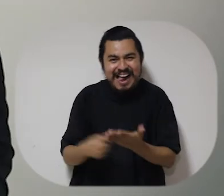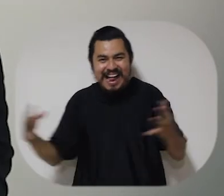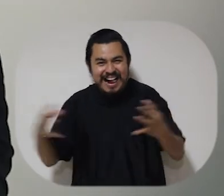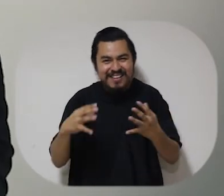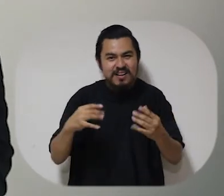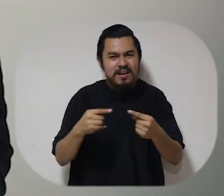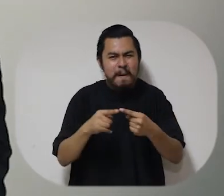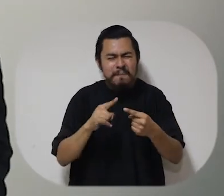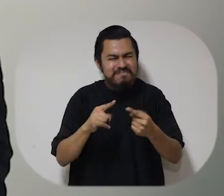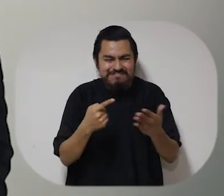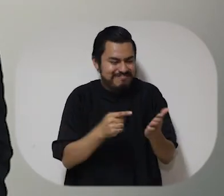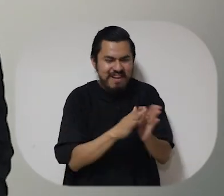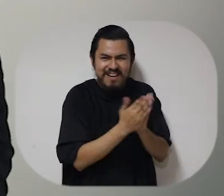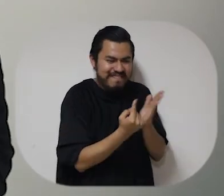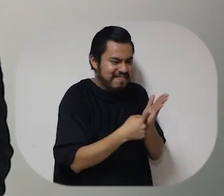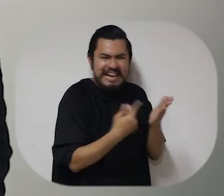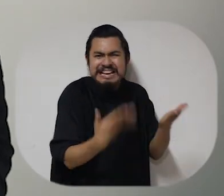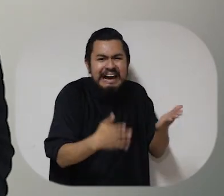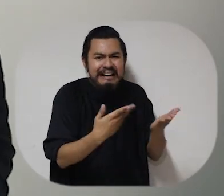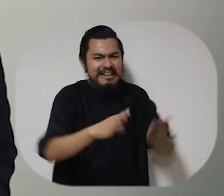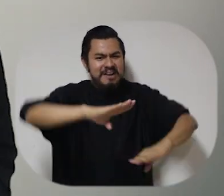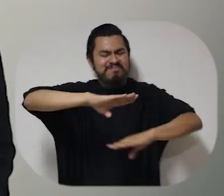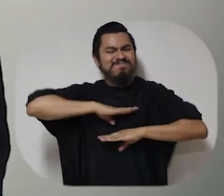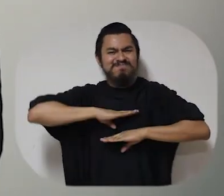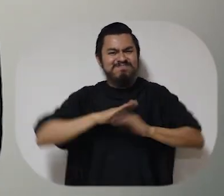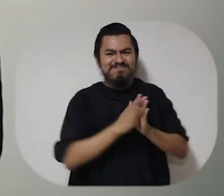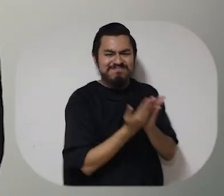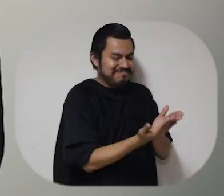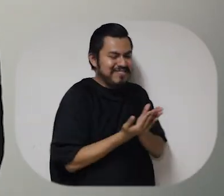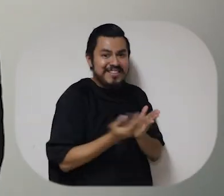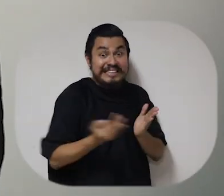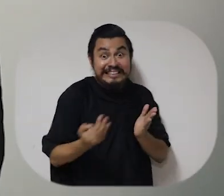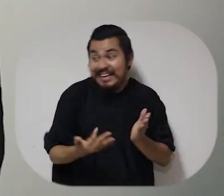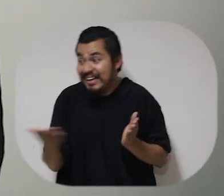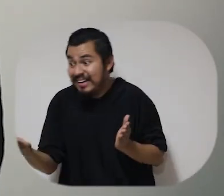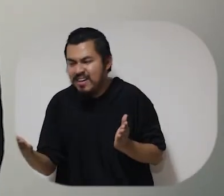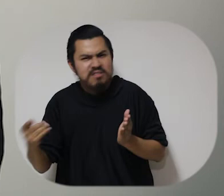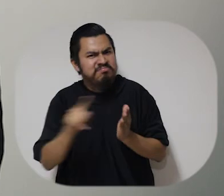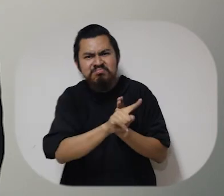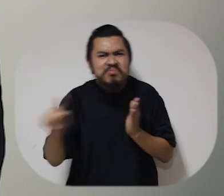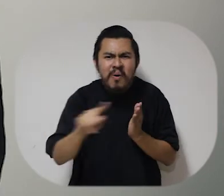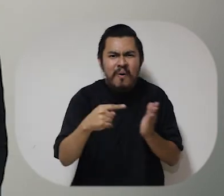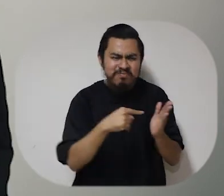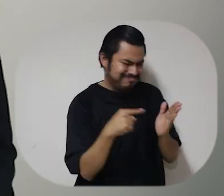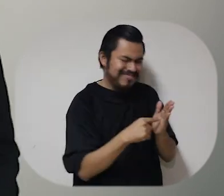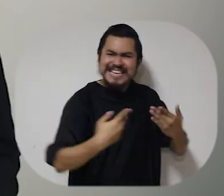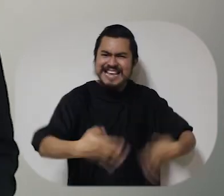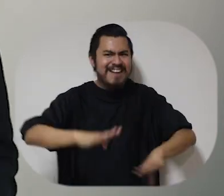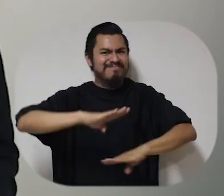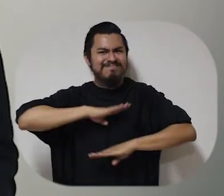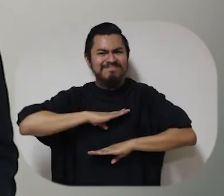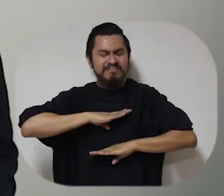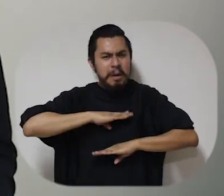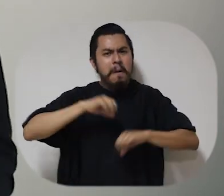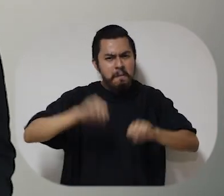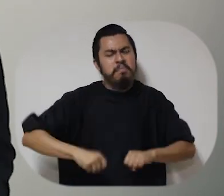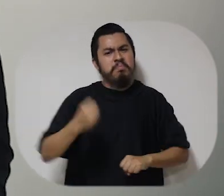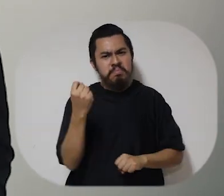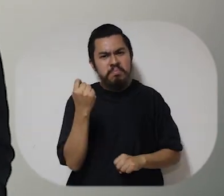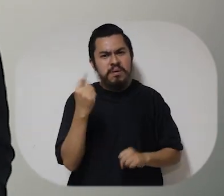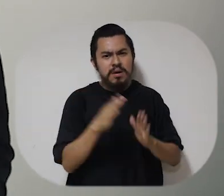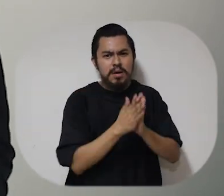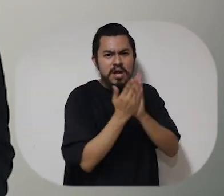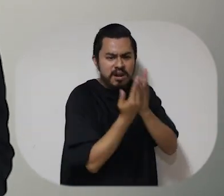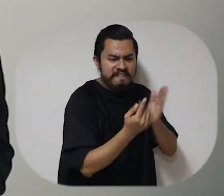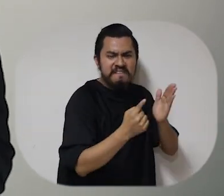debates, pero para todo esto la Biblia es suficiente. No hay nada más necesario que la Biblia. Es suficiente, lo podemos entender